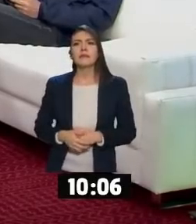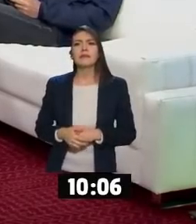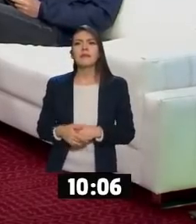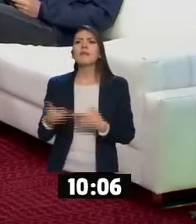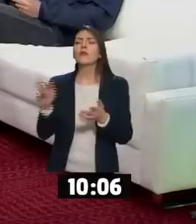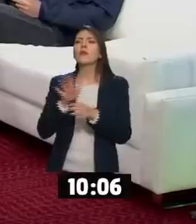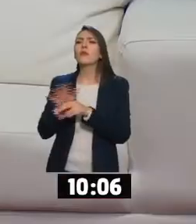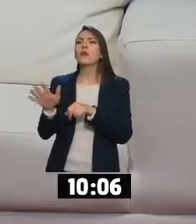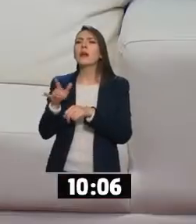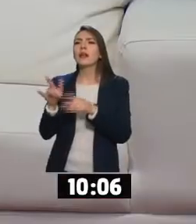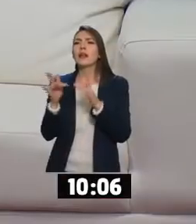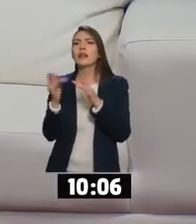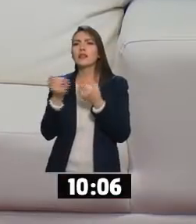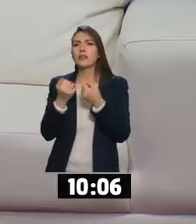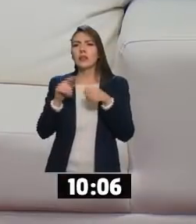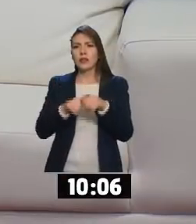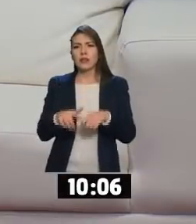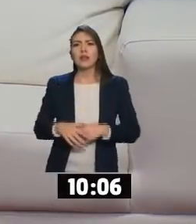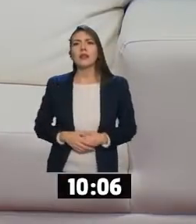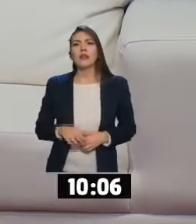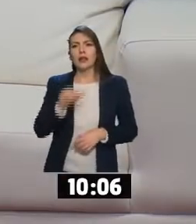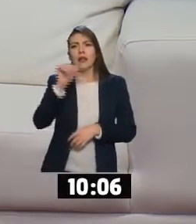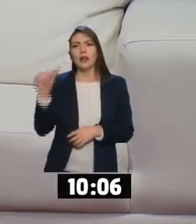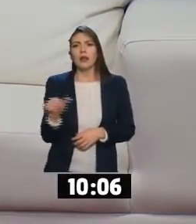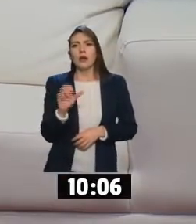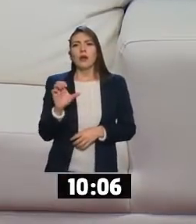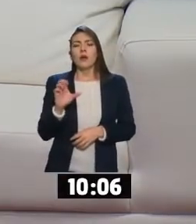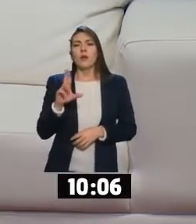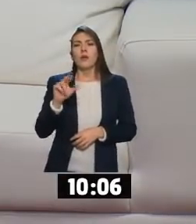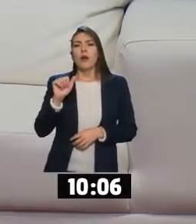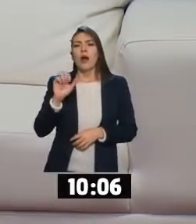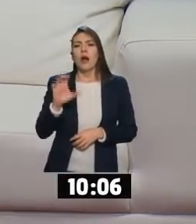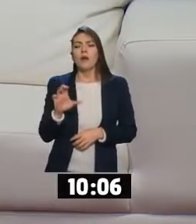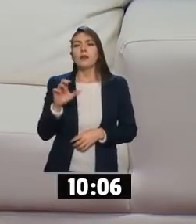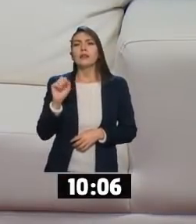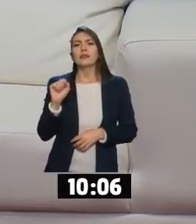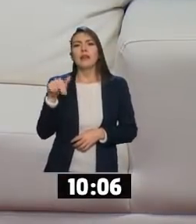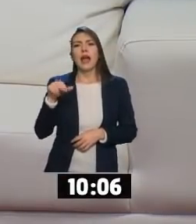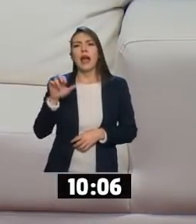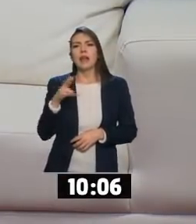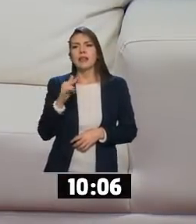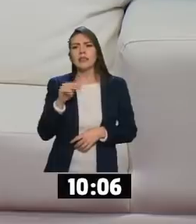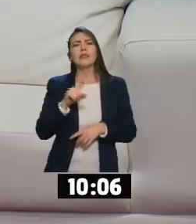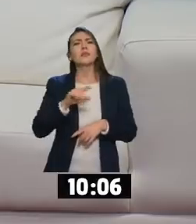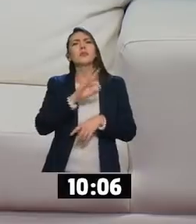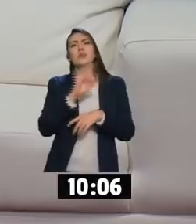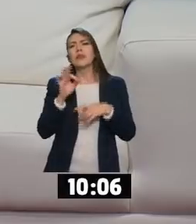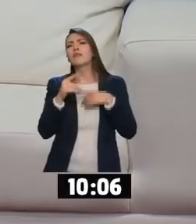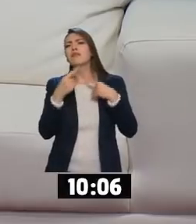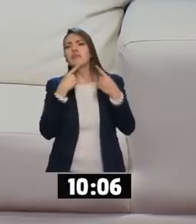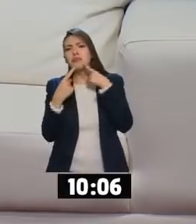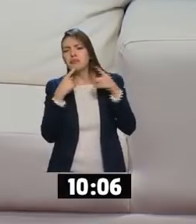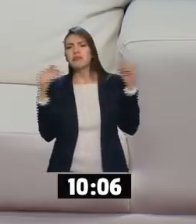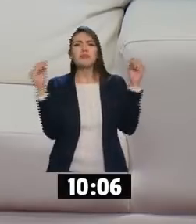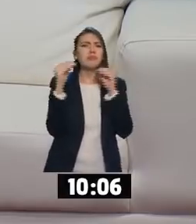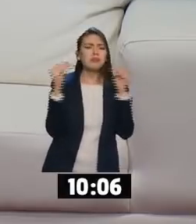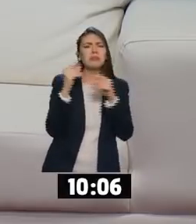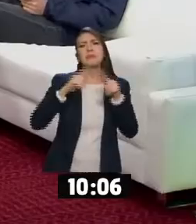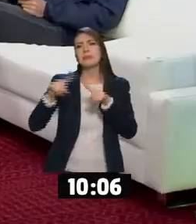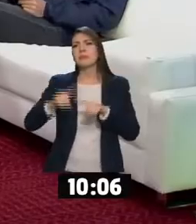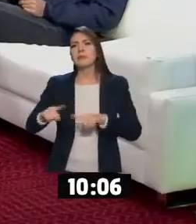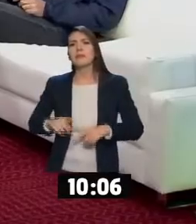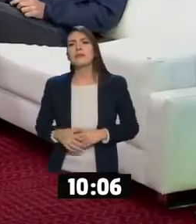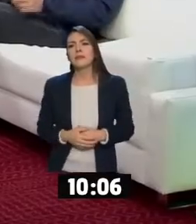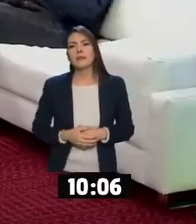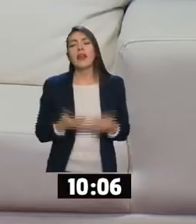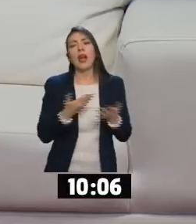favor. Sí, en Twitter nos encuentran como @CuauSánchez y ahí nos pueden comentar, disfrutar y hacer todo el debate que ustedes quieran sobre el tema. Ahora manda corte